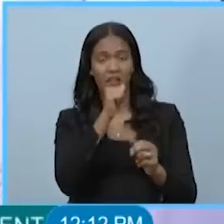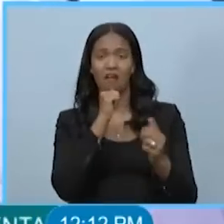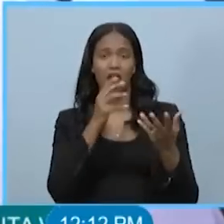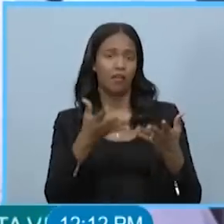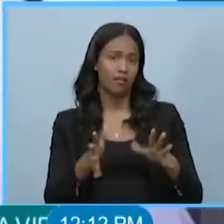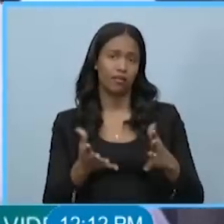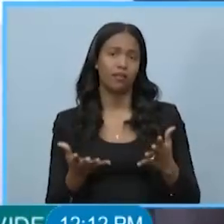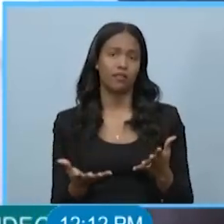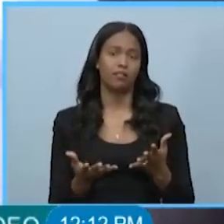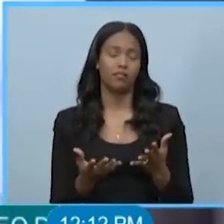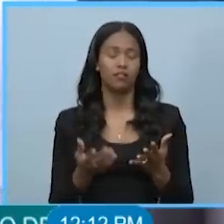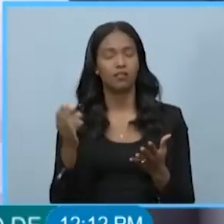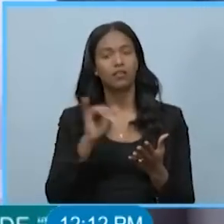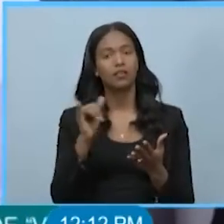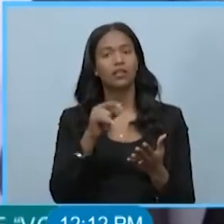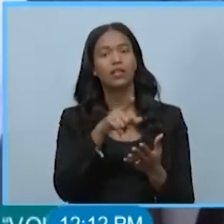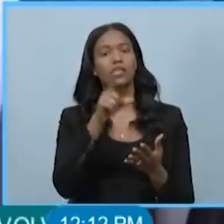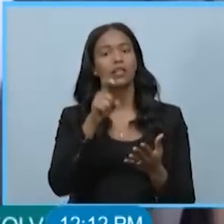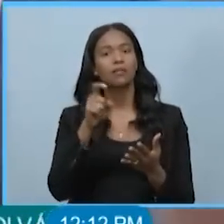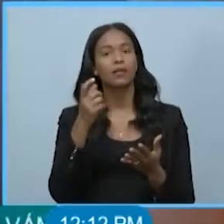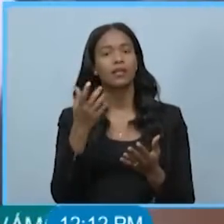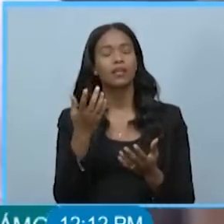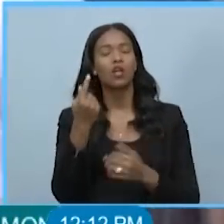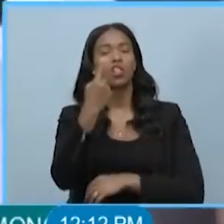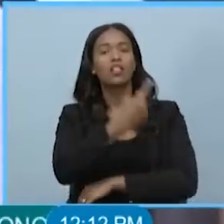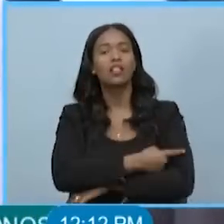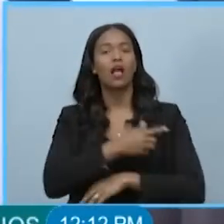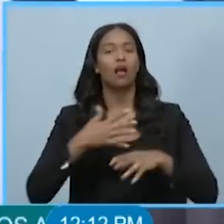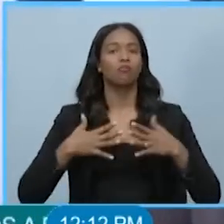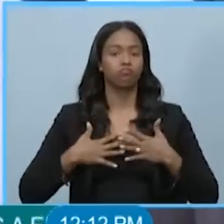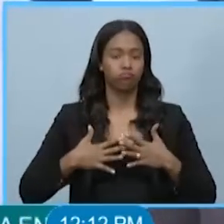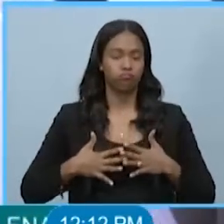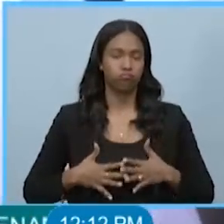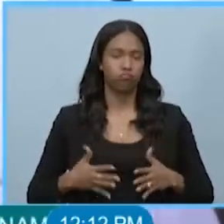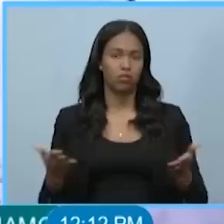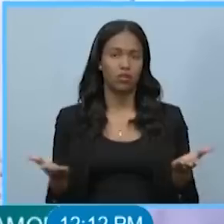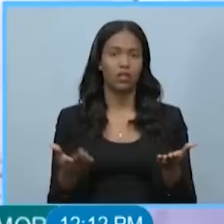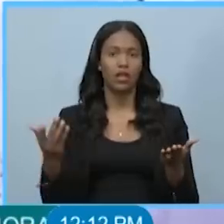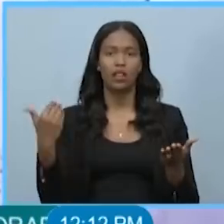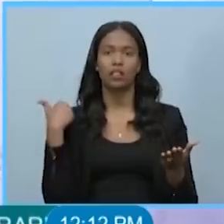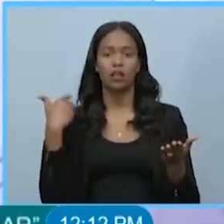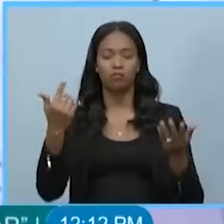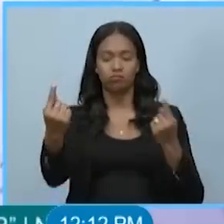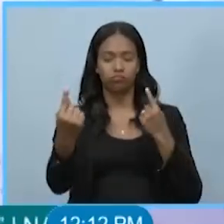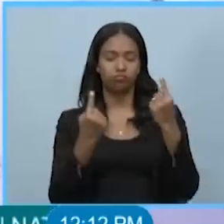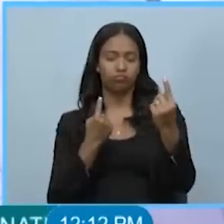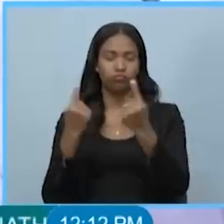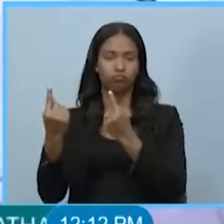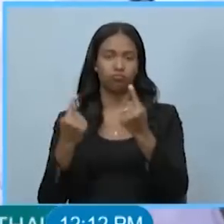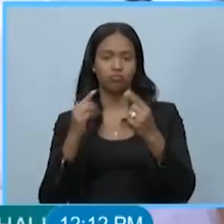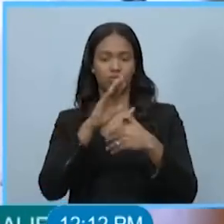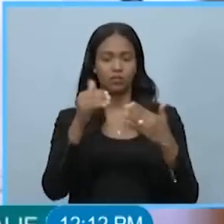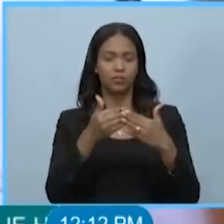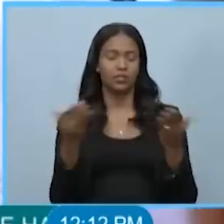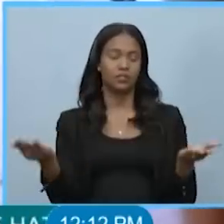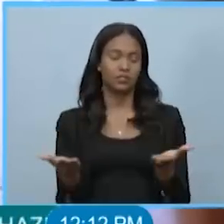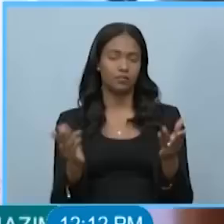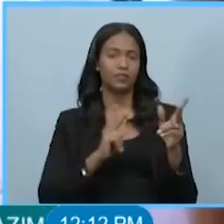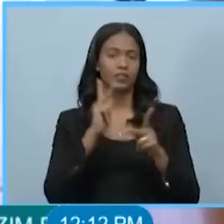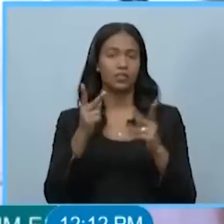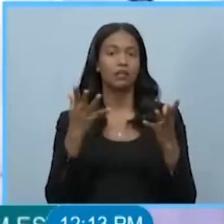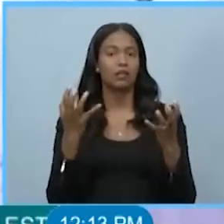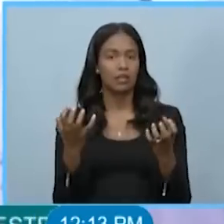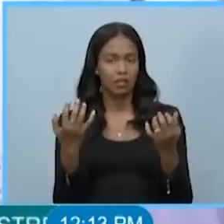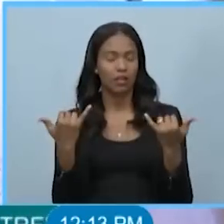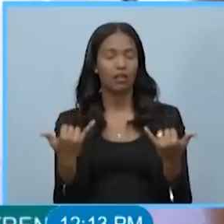que precisamente tuviesen un día de duelo aquí, donde él recibía a todas las personas aquí en la calle. Entonces quería que ahora